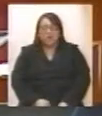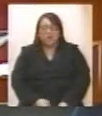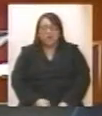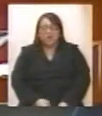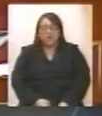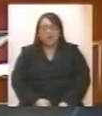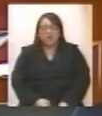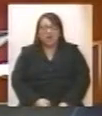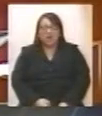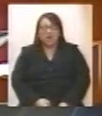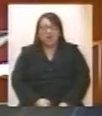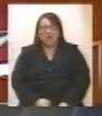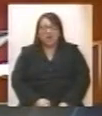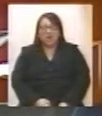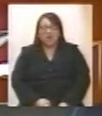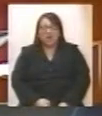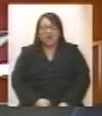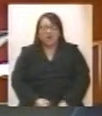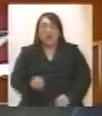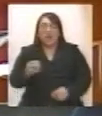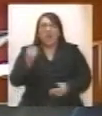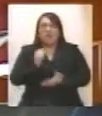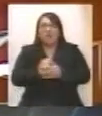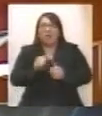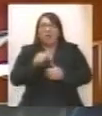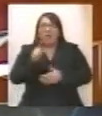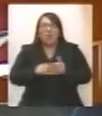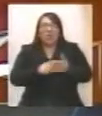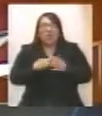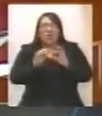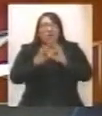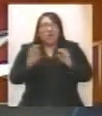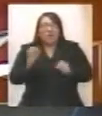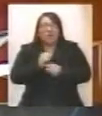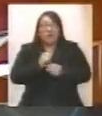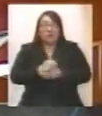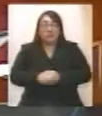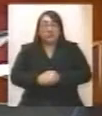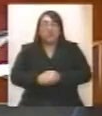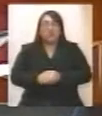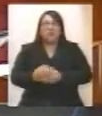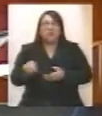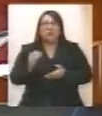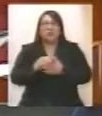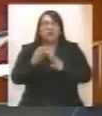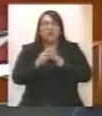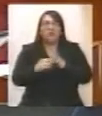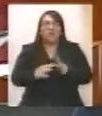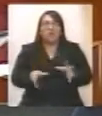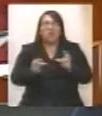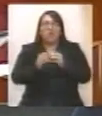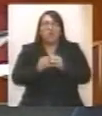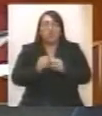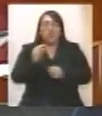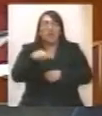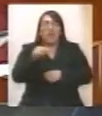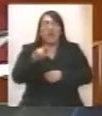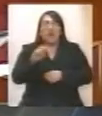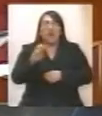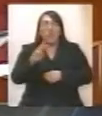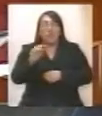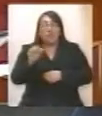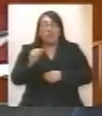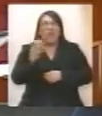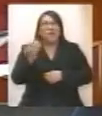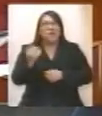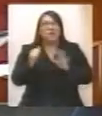ha aprobado directivas sobre neutralidad y transparencia para aplicarse en los programas Juntos, Jaliwarma,